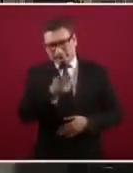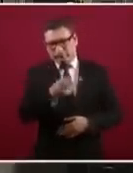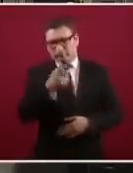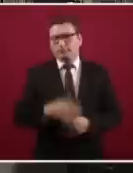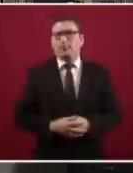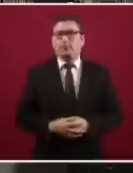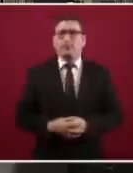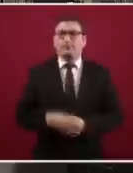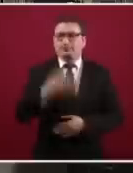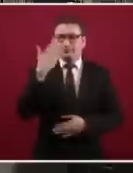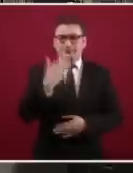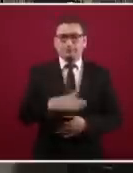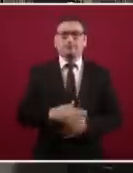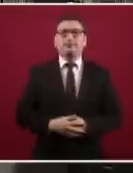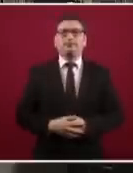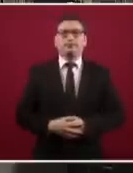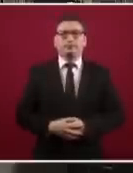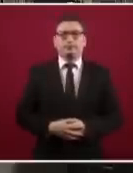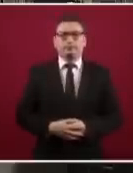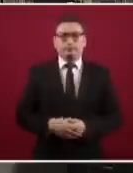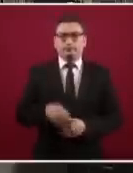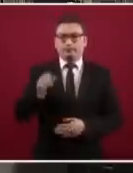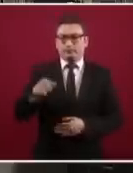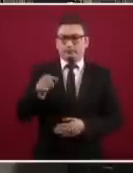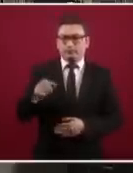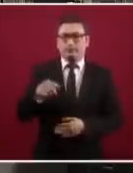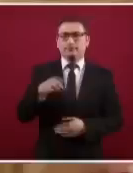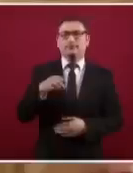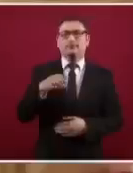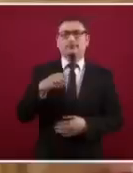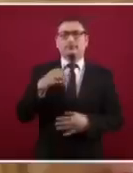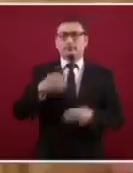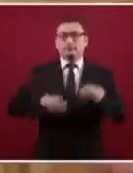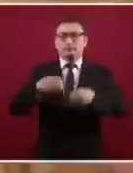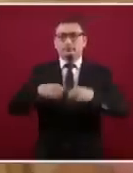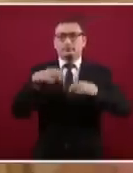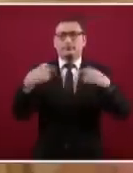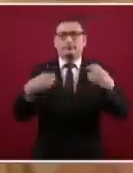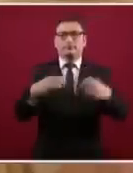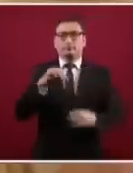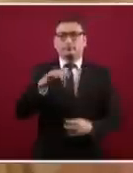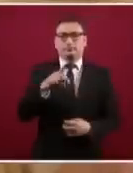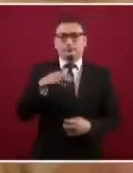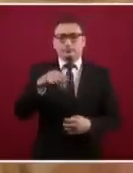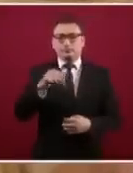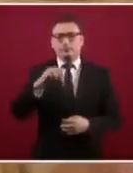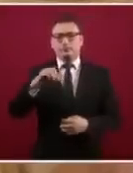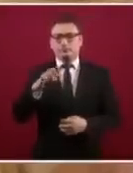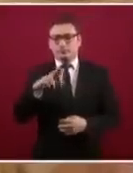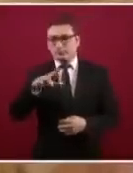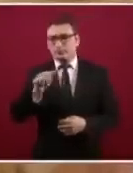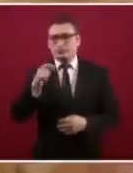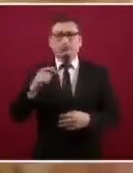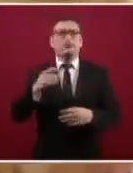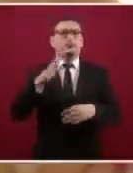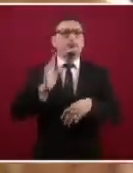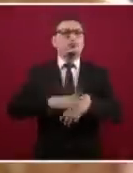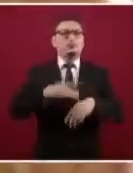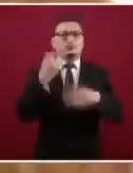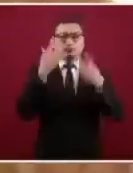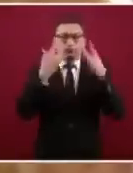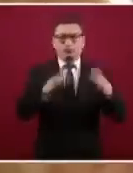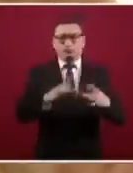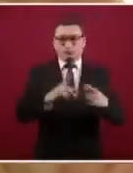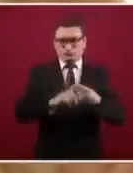las causas de la dimisión del exministro Eduardo Medina Mora y saber si usted ya pensó en